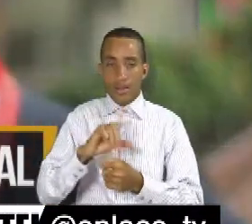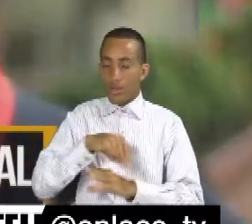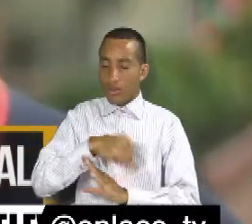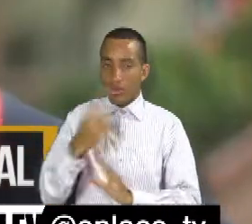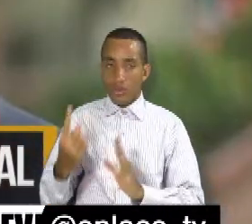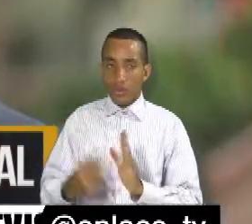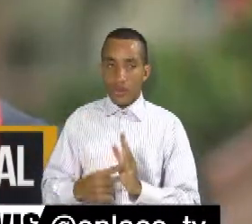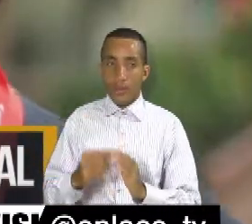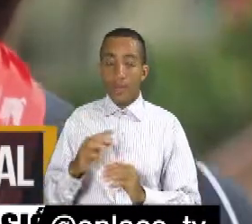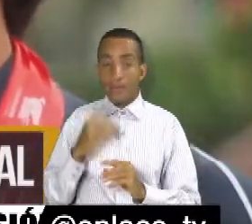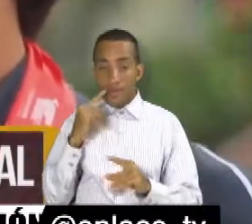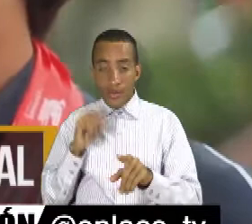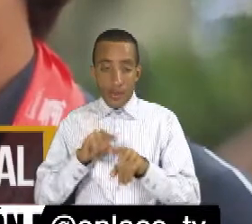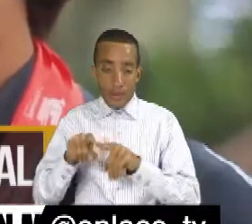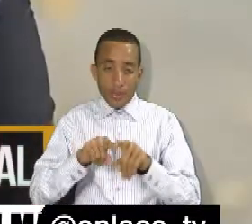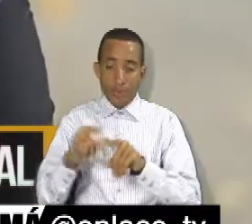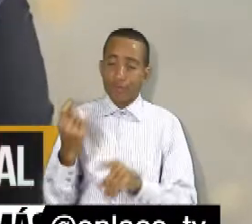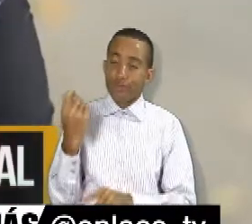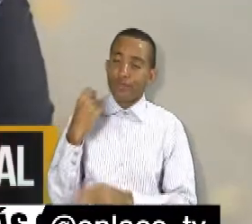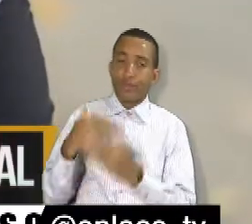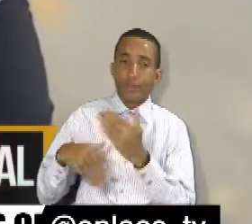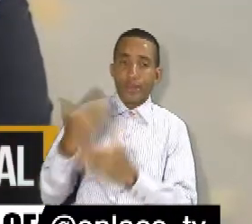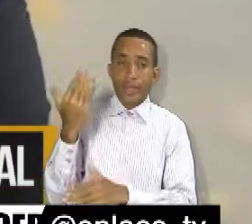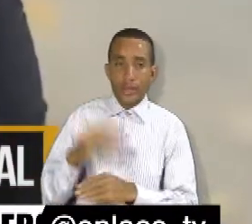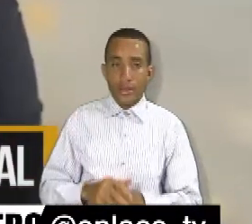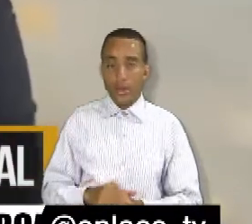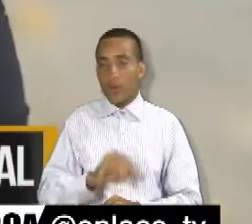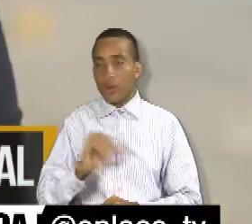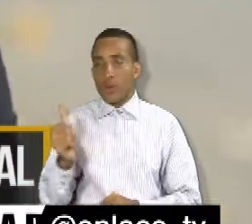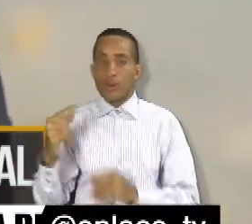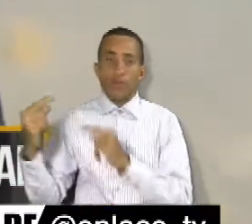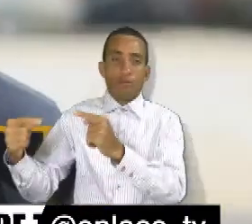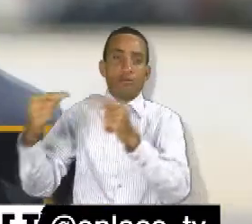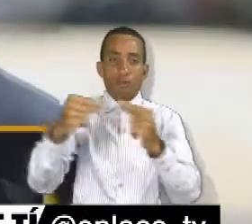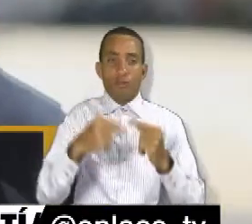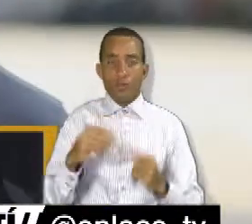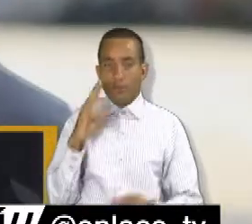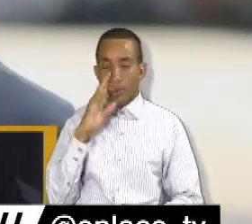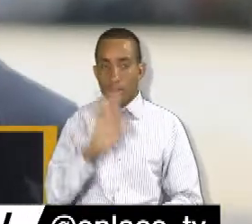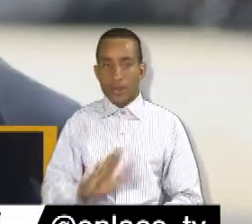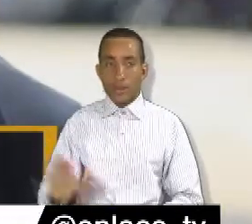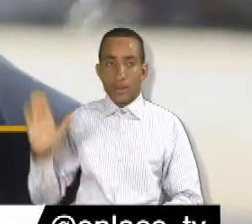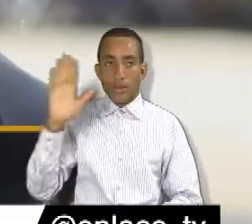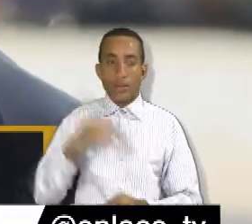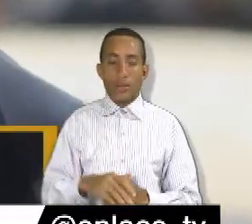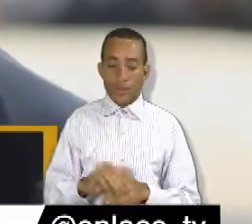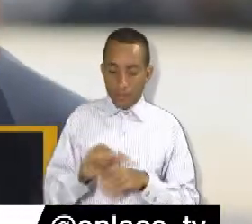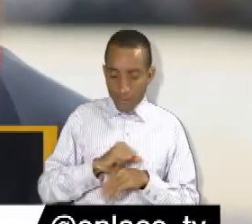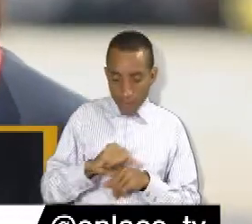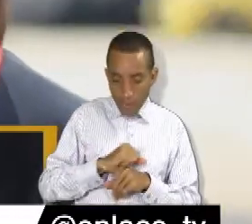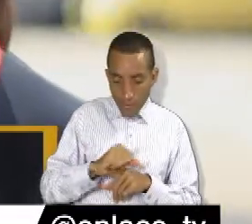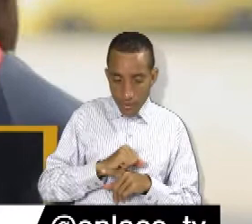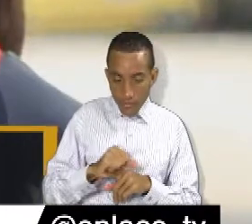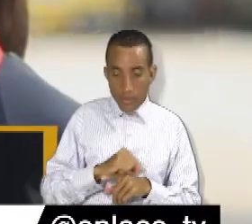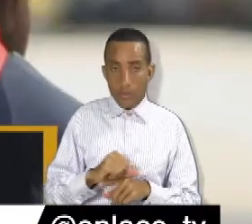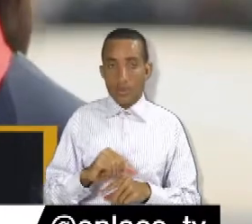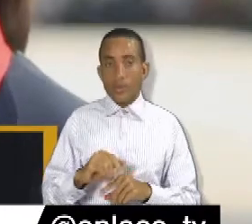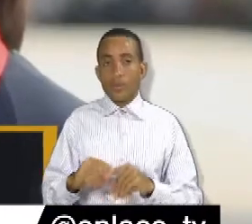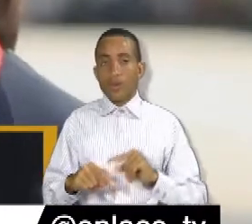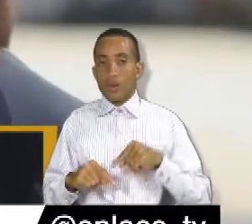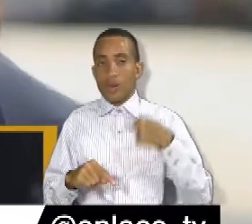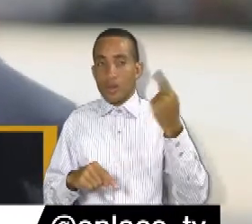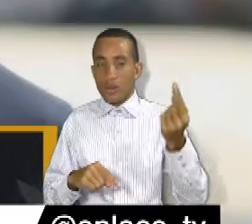para Angeli apenas empiezan, desde ya entrena para otros torneos de talla nacional. Bueno, me estoy preparando ahorita para el otro mes,